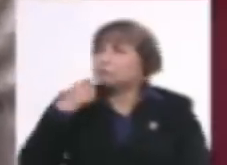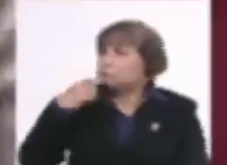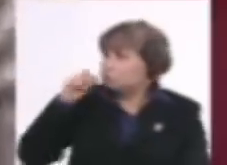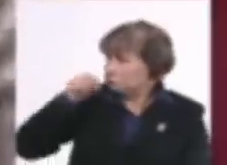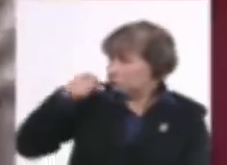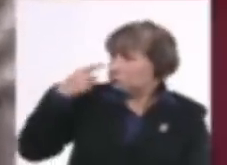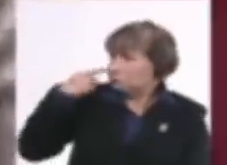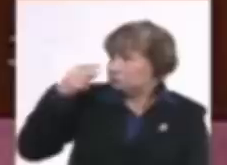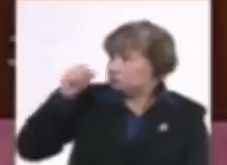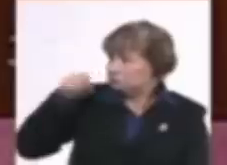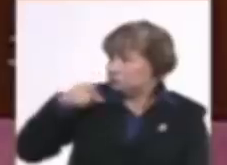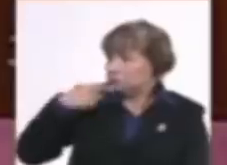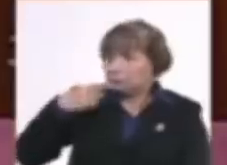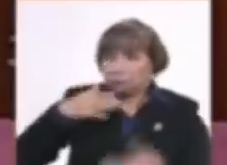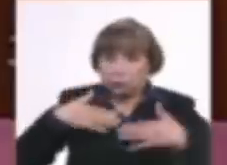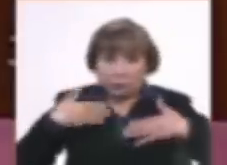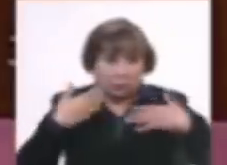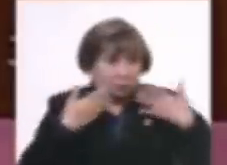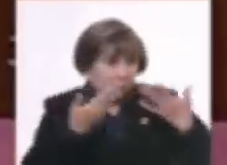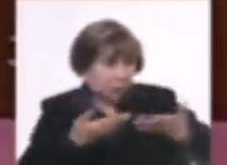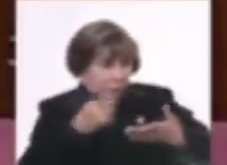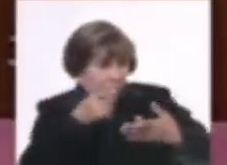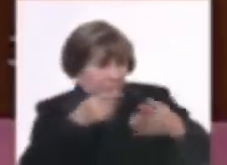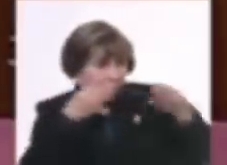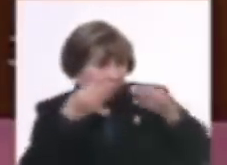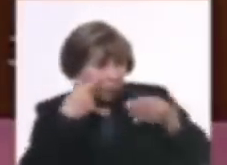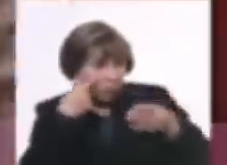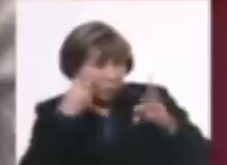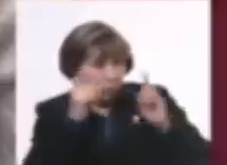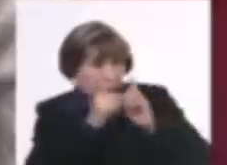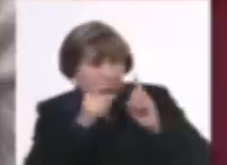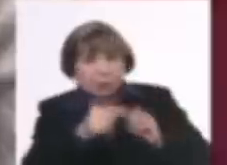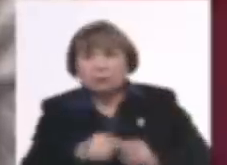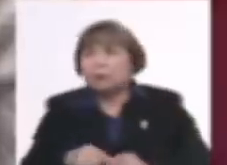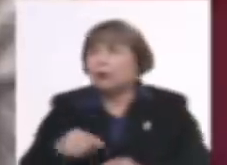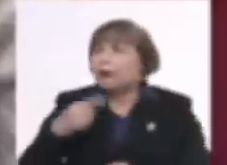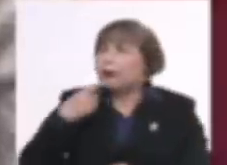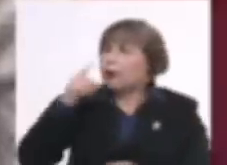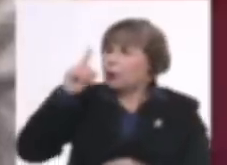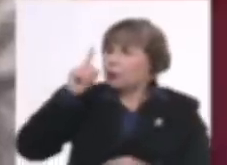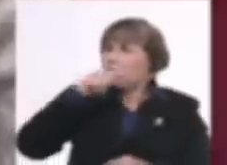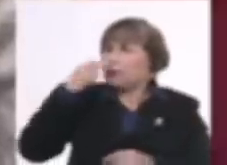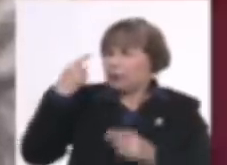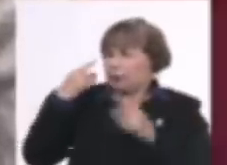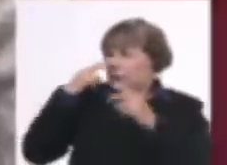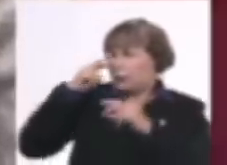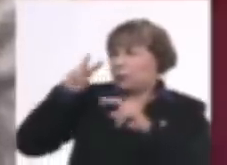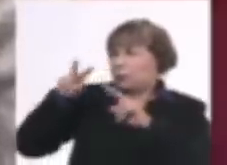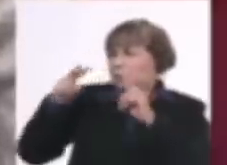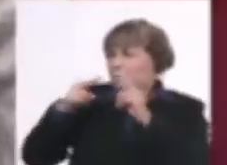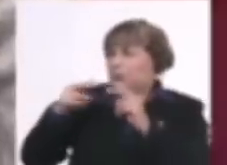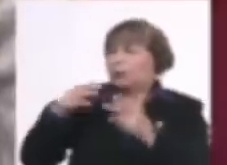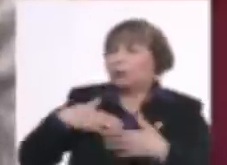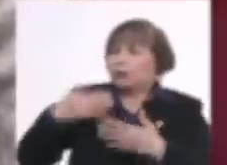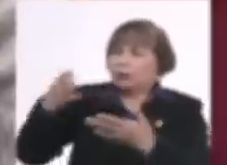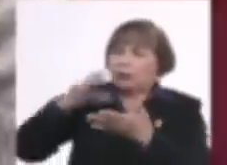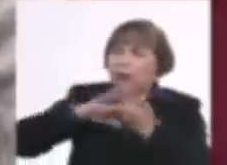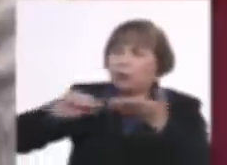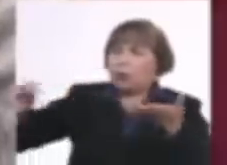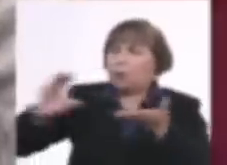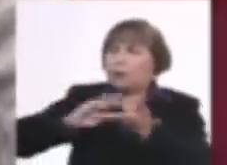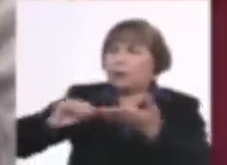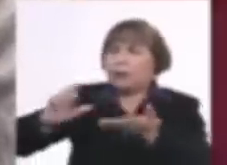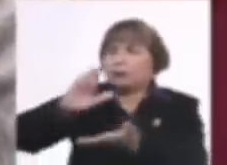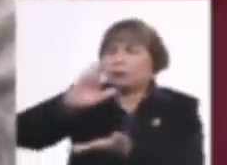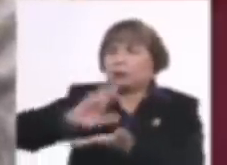conozco. ¿Puede narrarnos en qué circunstancias conoce usted? La he visto una vez cuando he ido a sacar unas fotocopias por